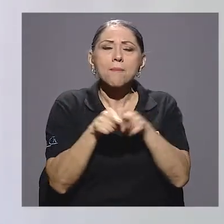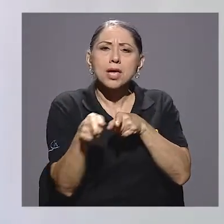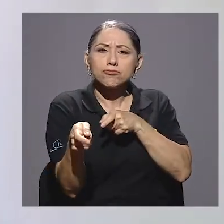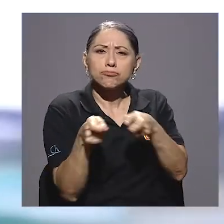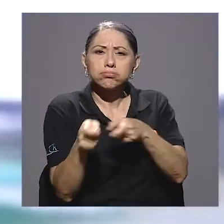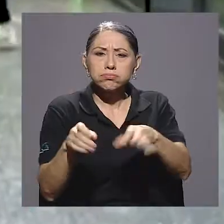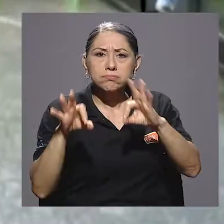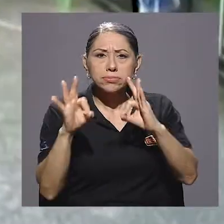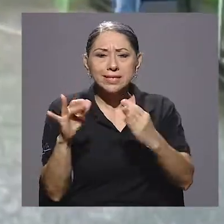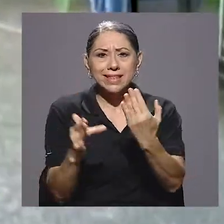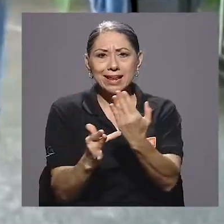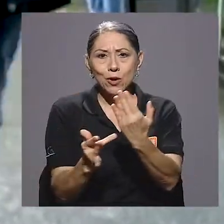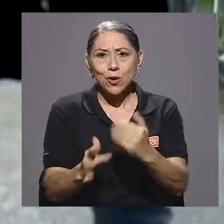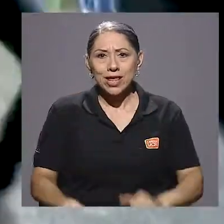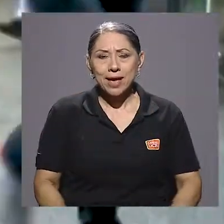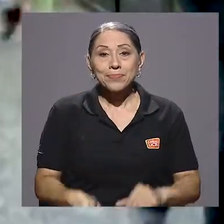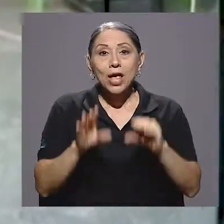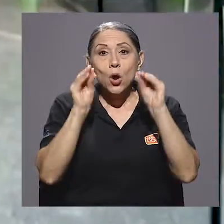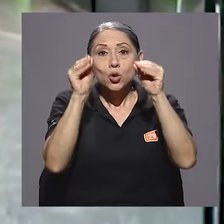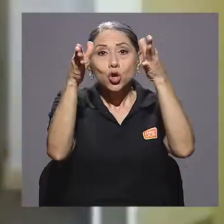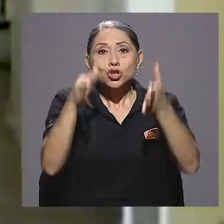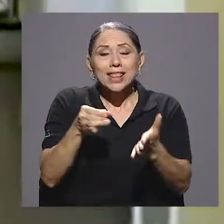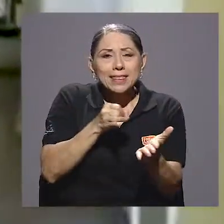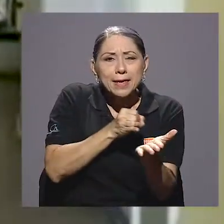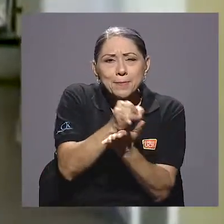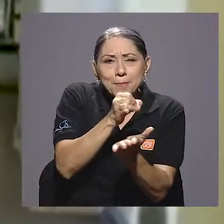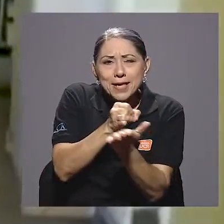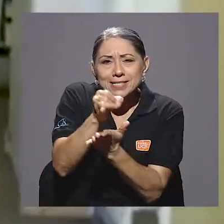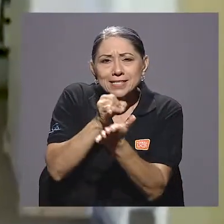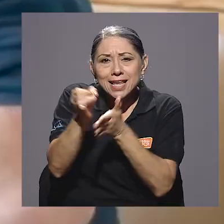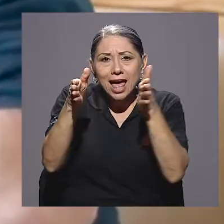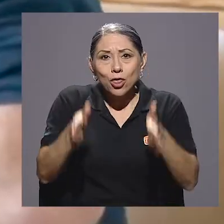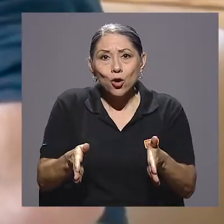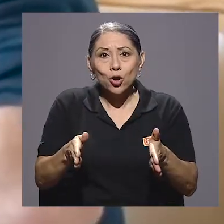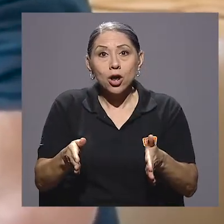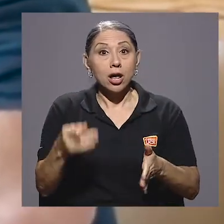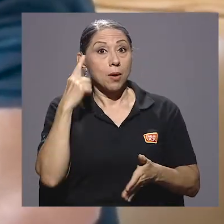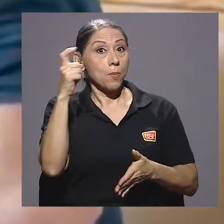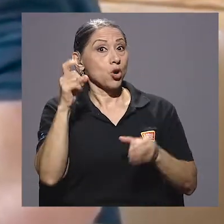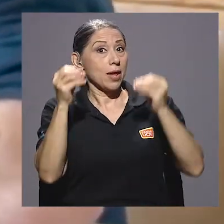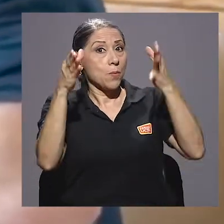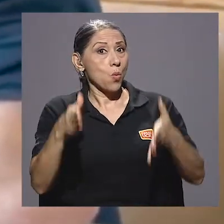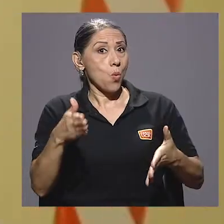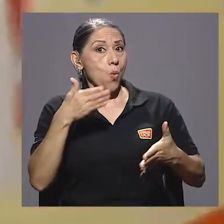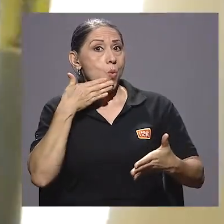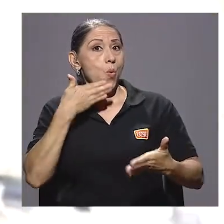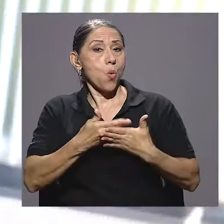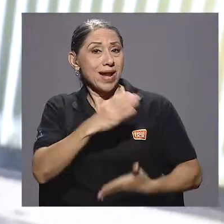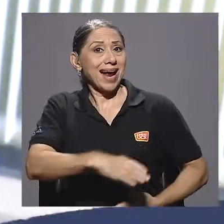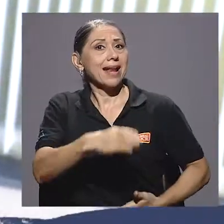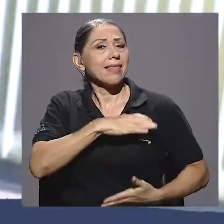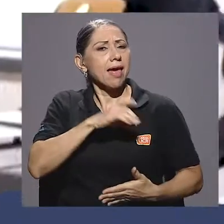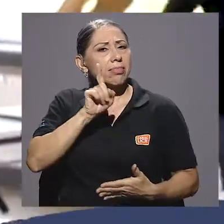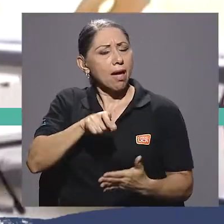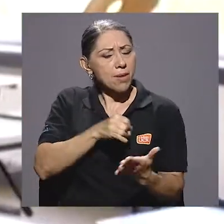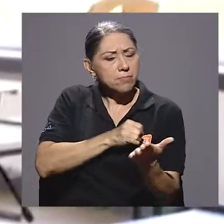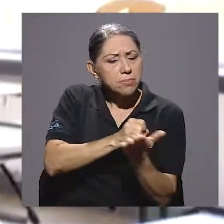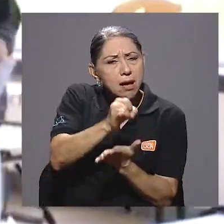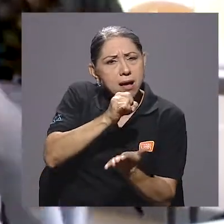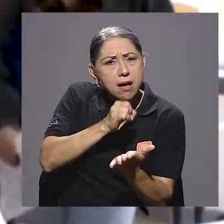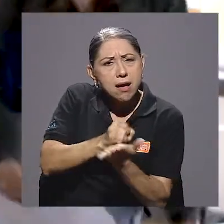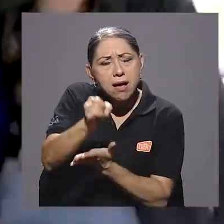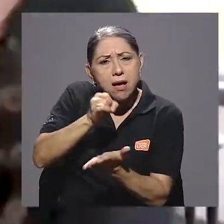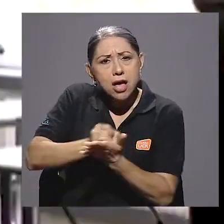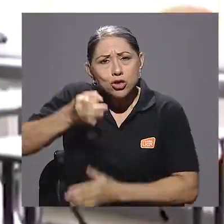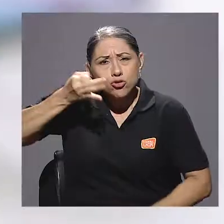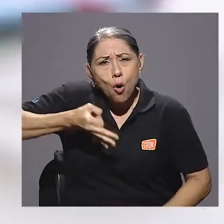la tecnología, un docente investigador, porque el docente de buena calidad es un docente que investiga todos